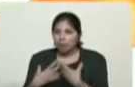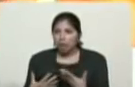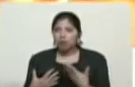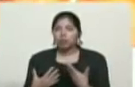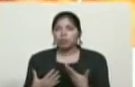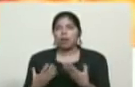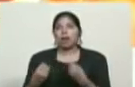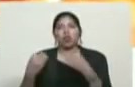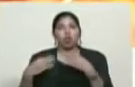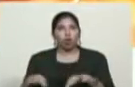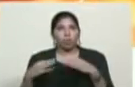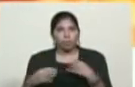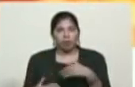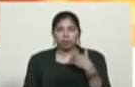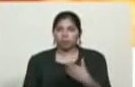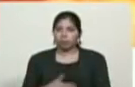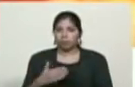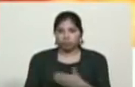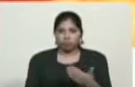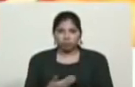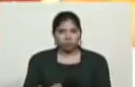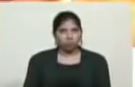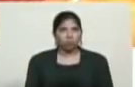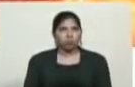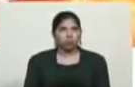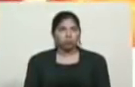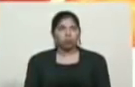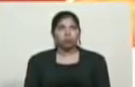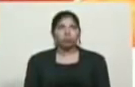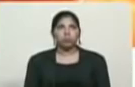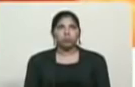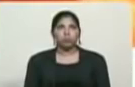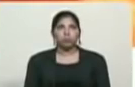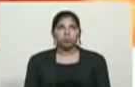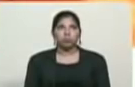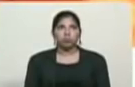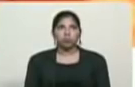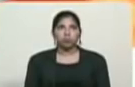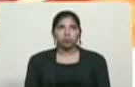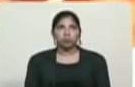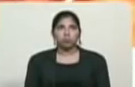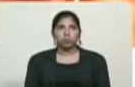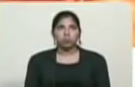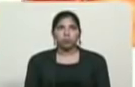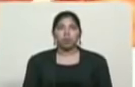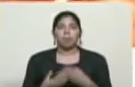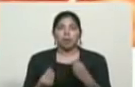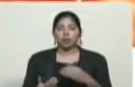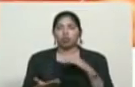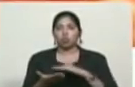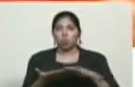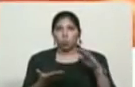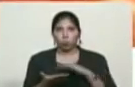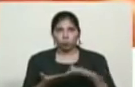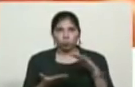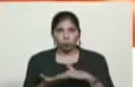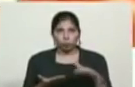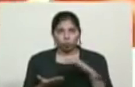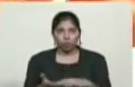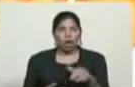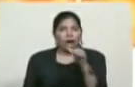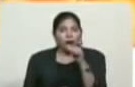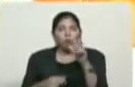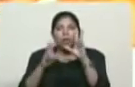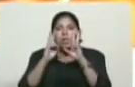la normalidad después de ese brutal ataque que permite entonces ir recuperando también el servicio del agua